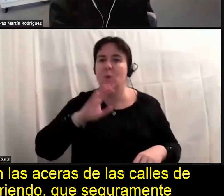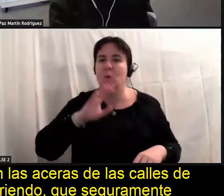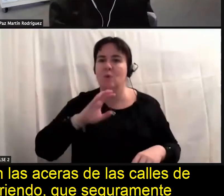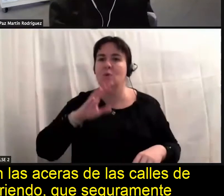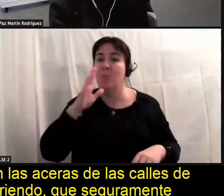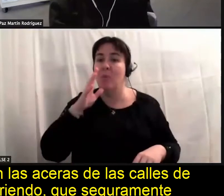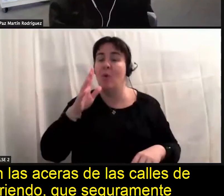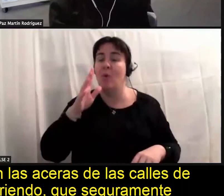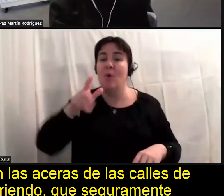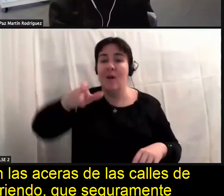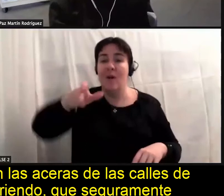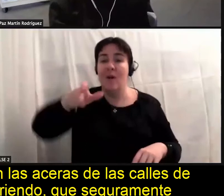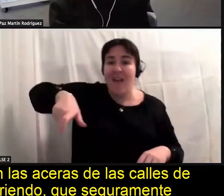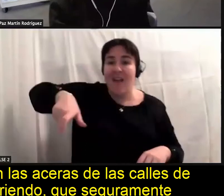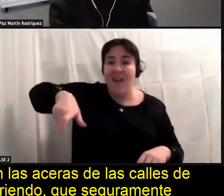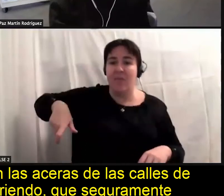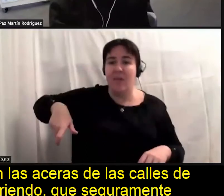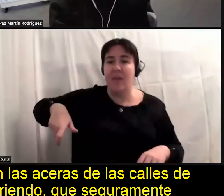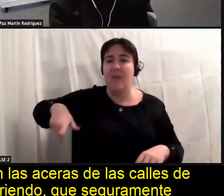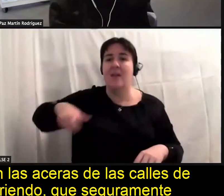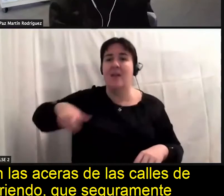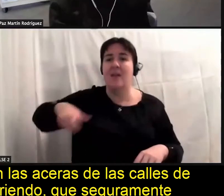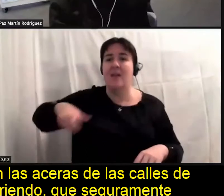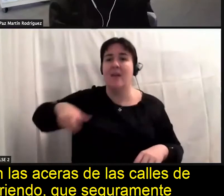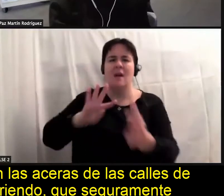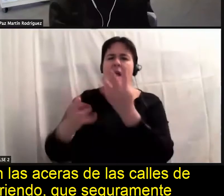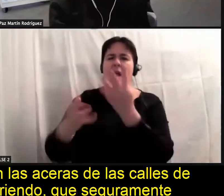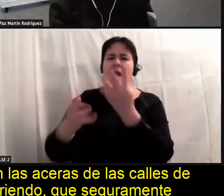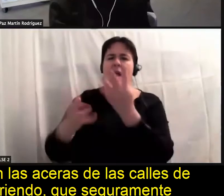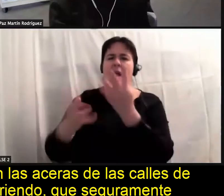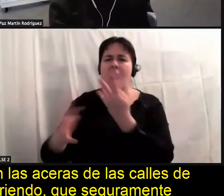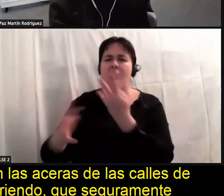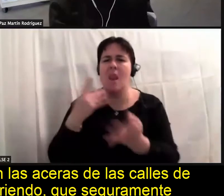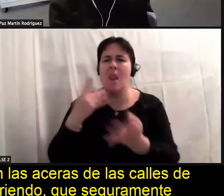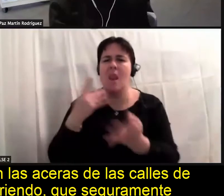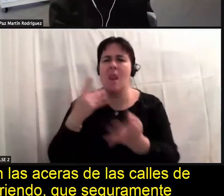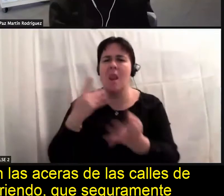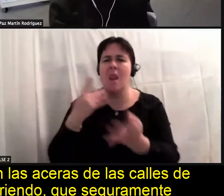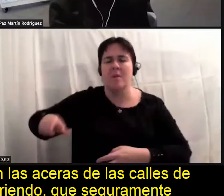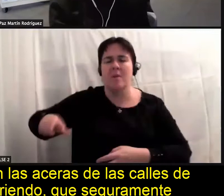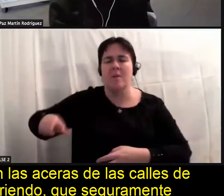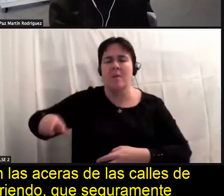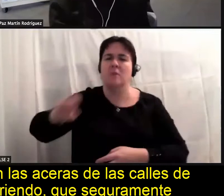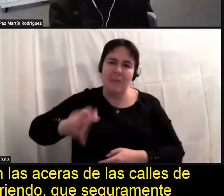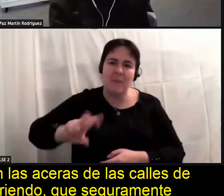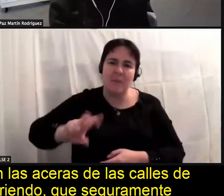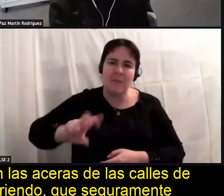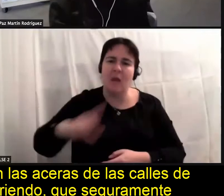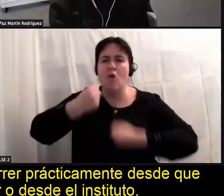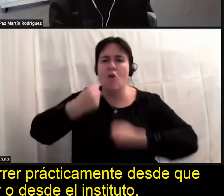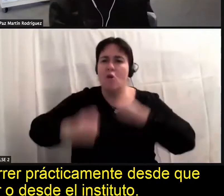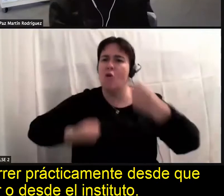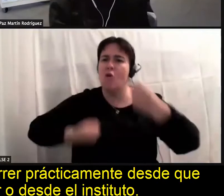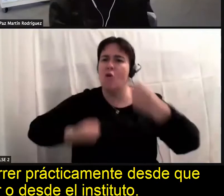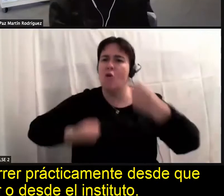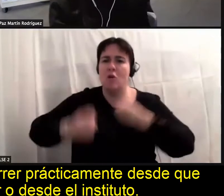de gente, de hordas de gente caminando, de hordas de gente haciendo, corriendo, que realmente seguramente no habían sacado la